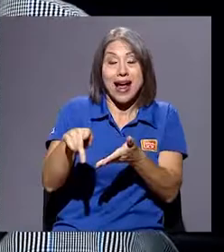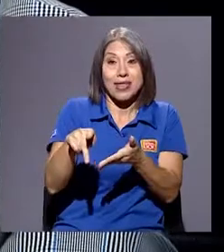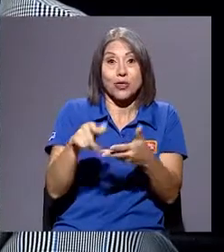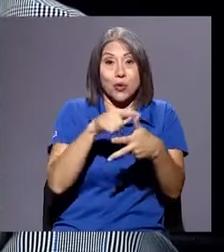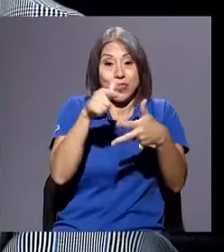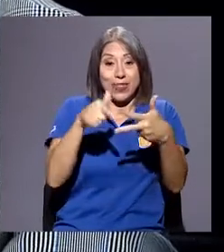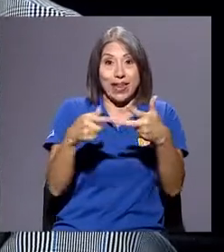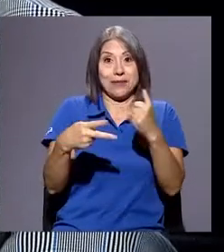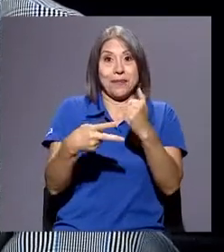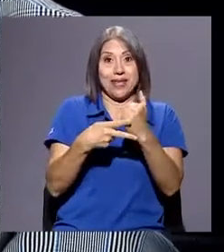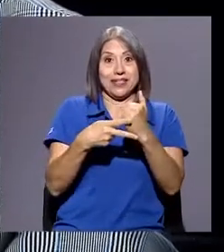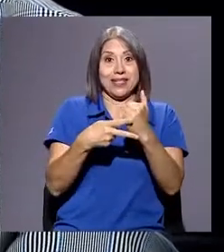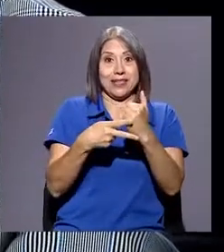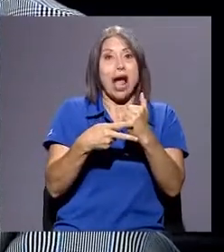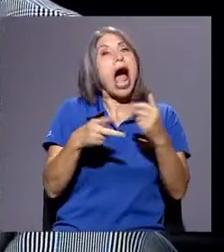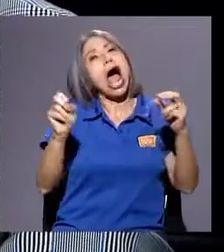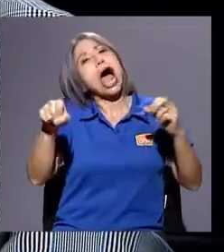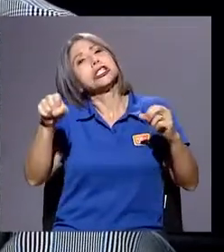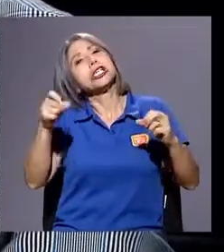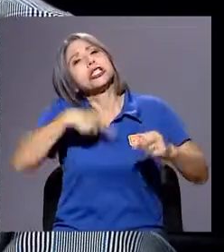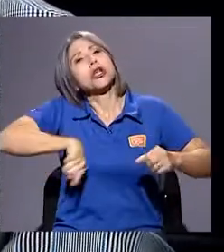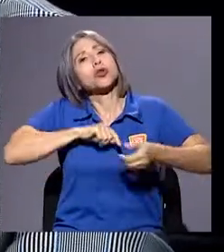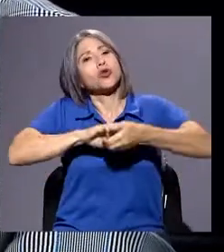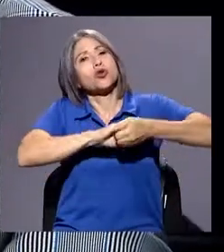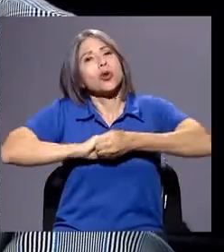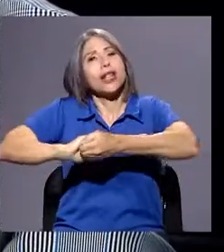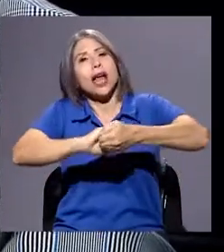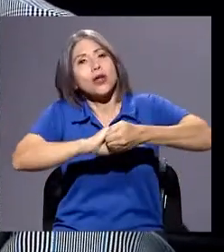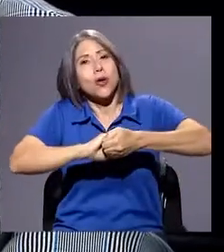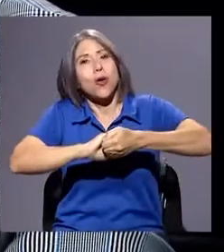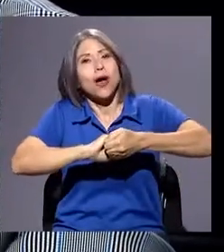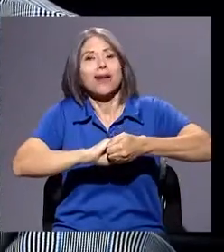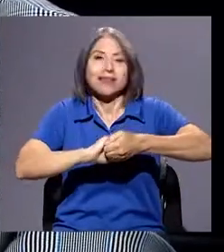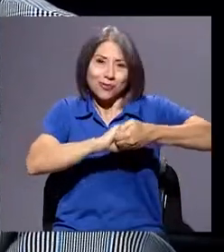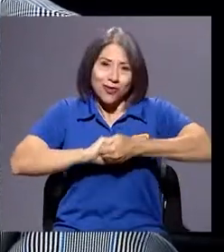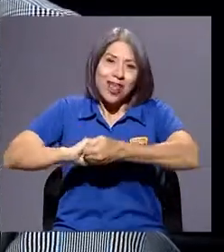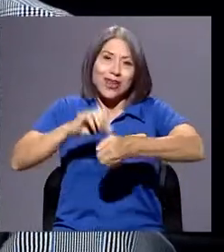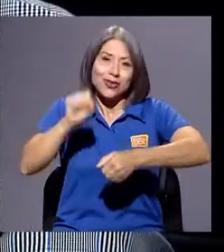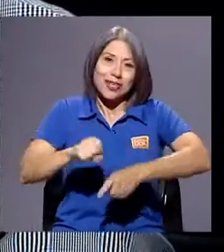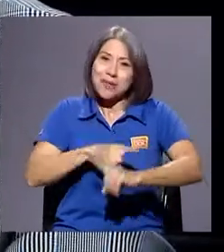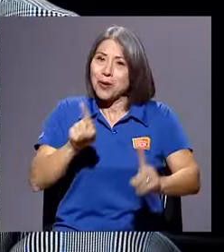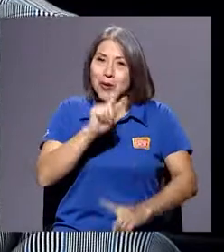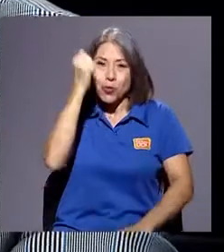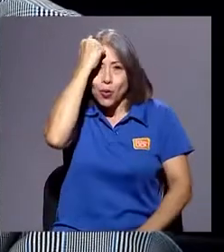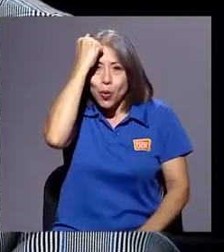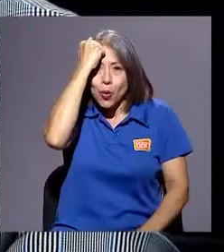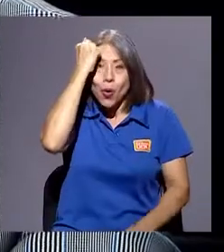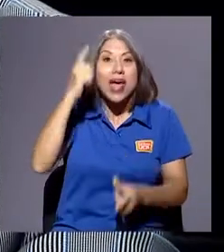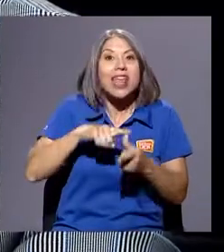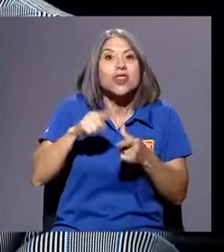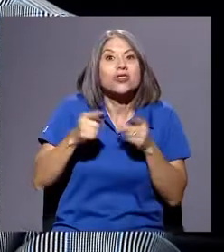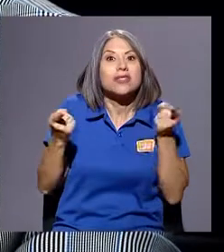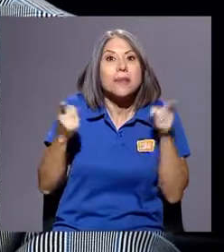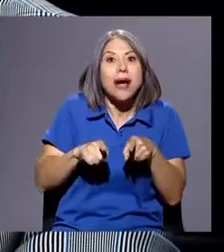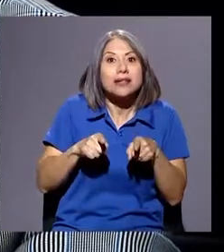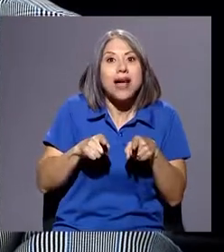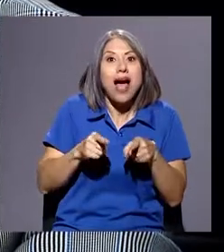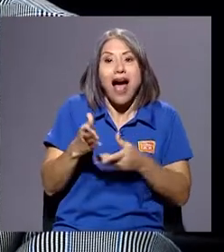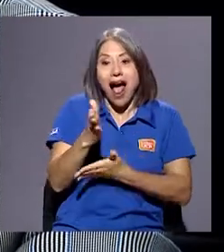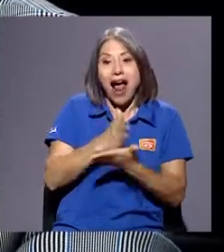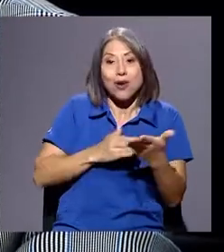es insostenible. Entonces, ¿qué sucede? Alguno de los tres hoteles no lo inscribe. Entonces, ahí empezamos a distorsionar bastante la